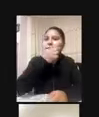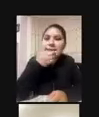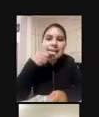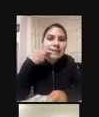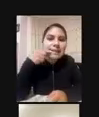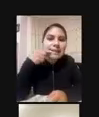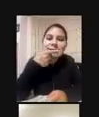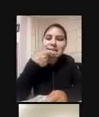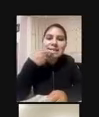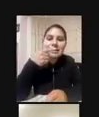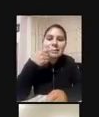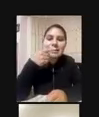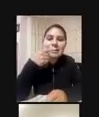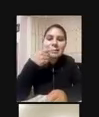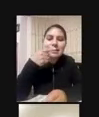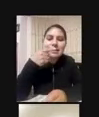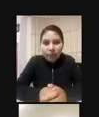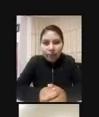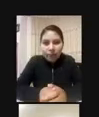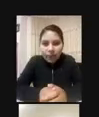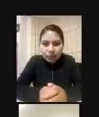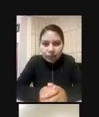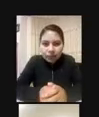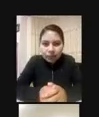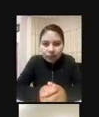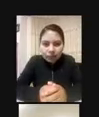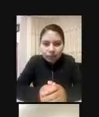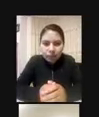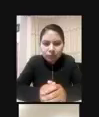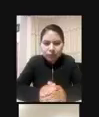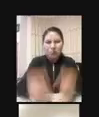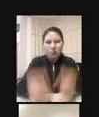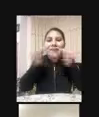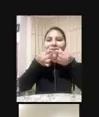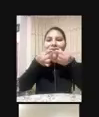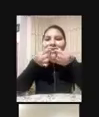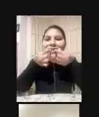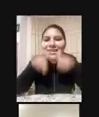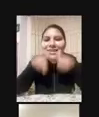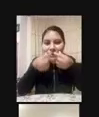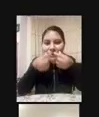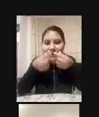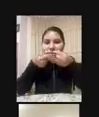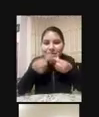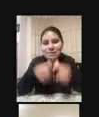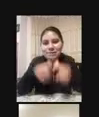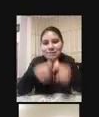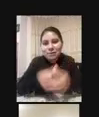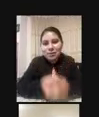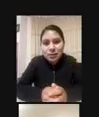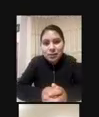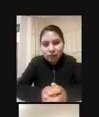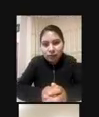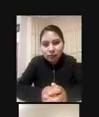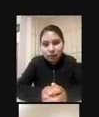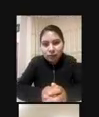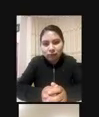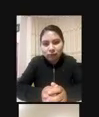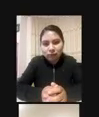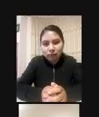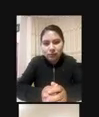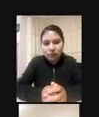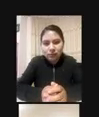Como podemos observar en imágenes, como si fuera un pequeño colmillito. Estos generalmente se presentan en los incisivos laterales superiores.